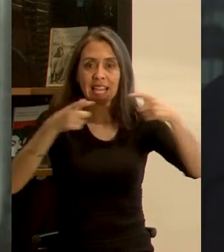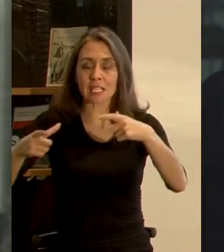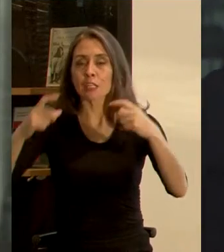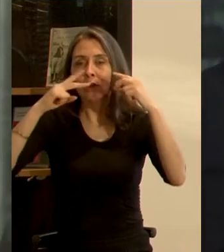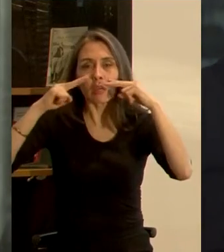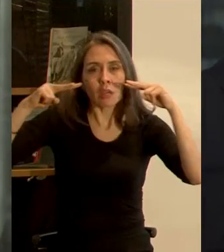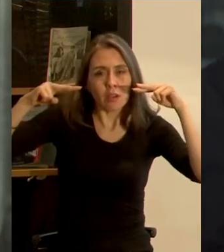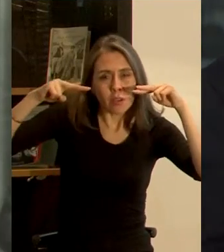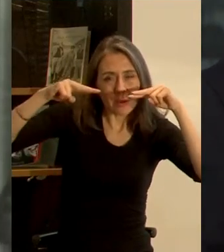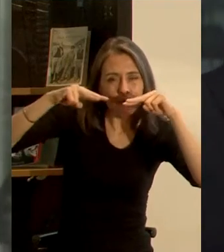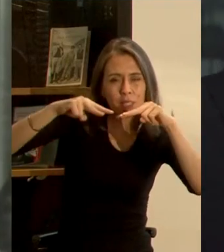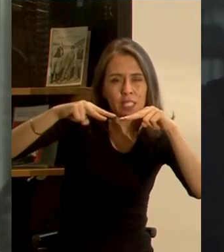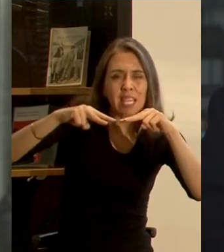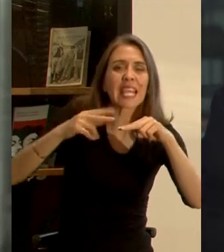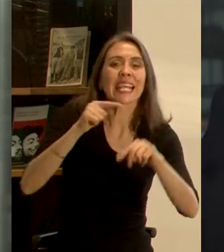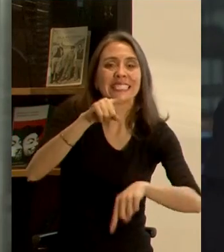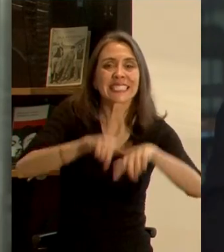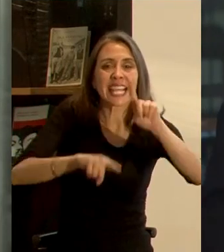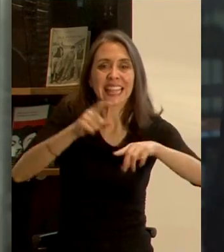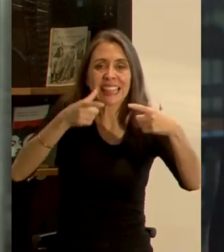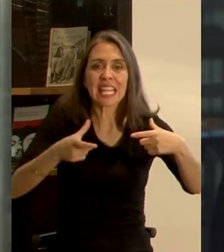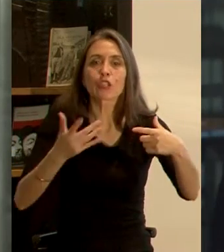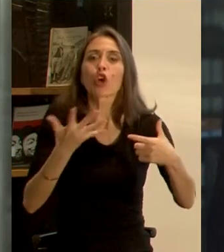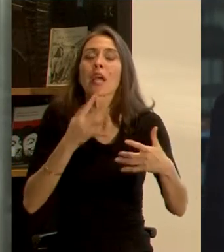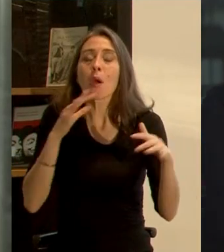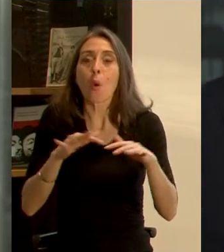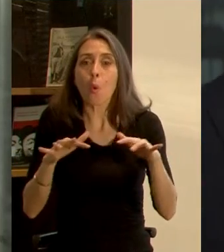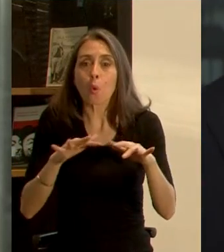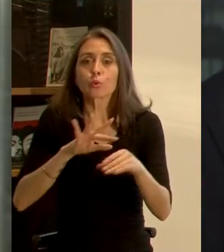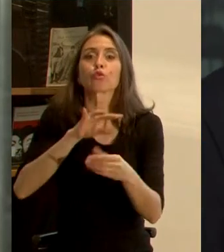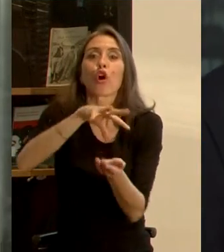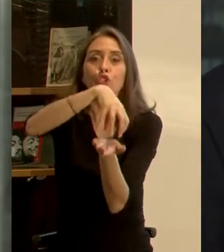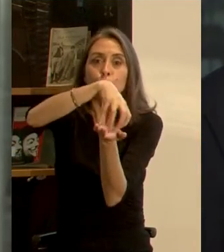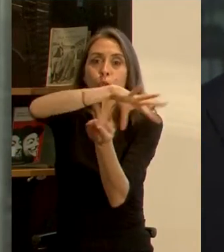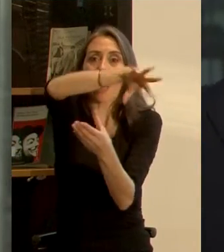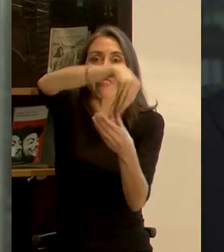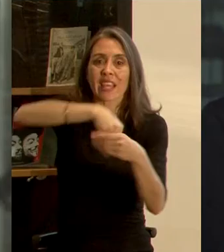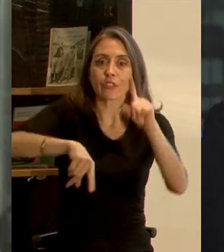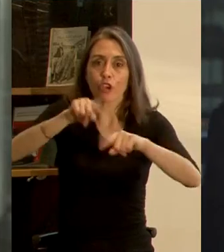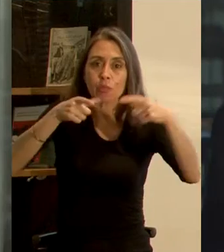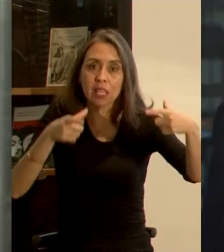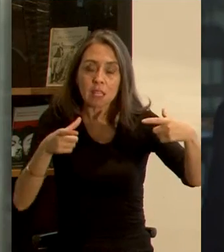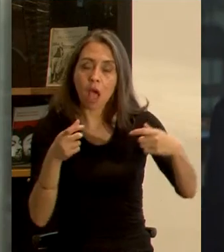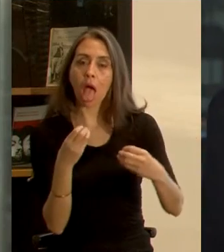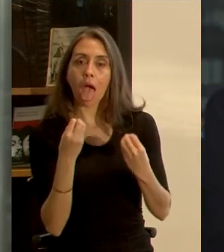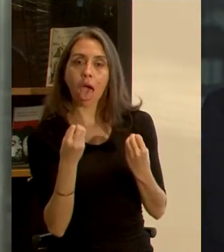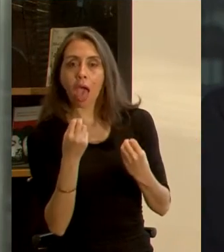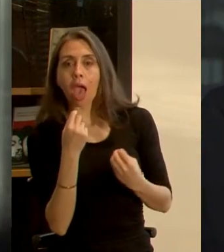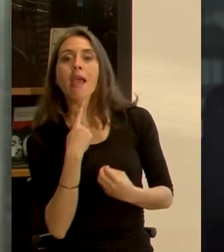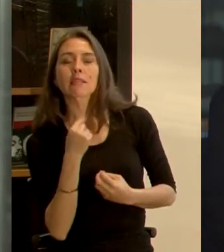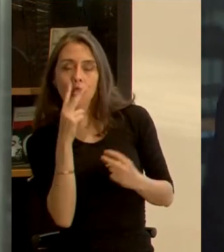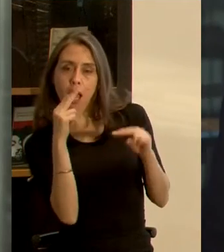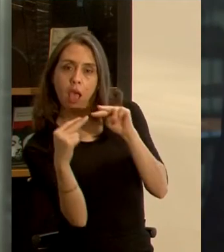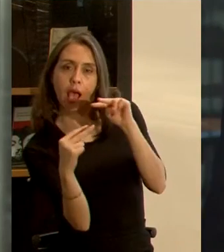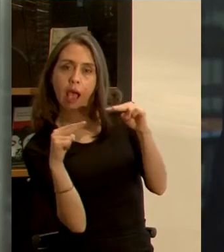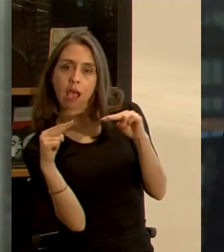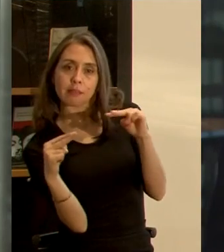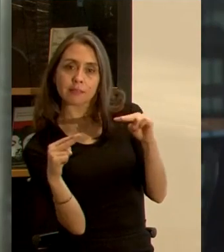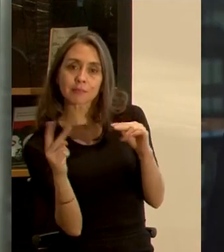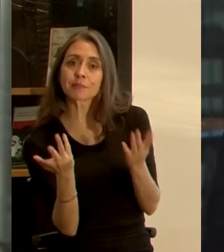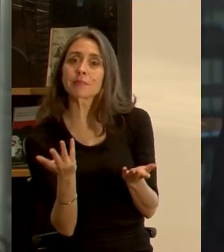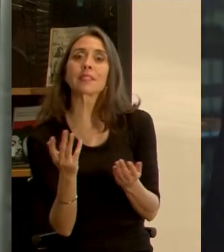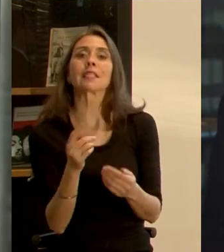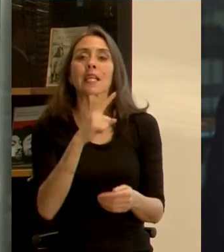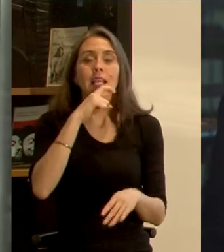con una perspectiva de vocación de territorio y la ciudad inserta en ese territorio, sería mucho más interesante, porque, por ejemplo, el